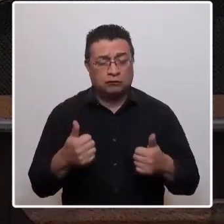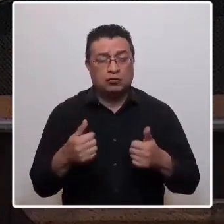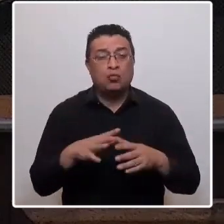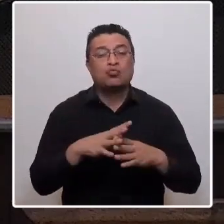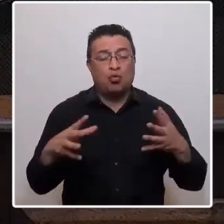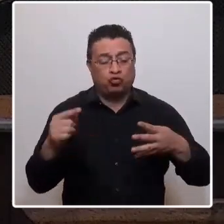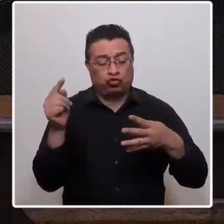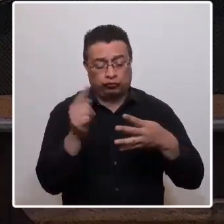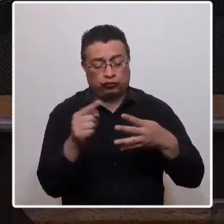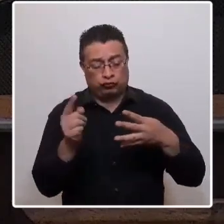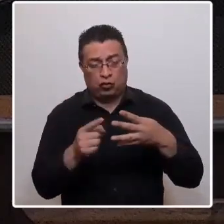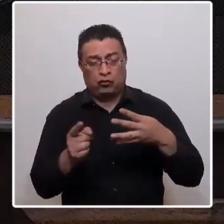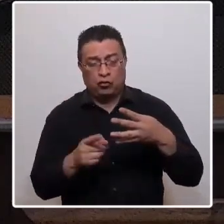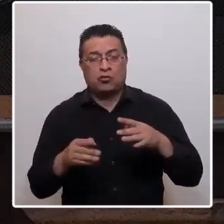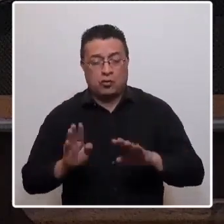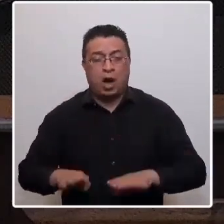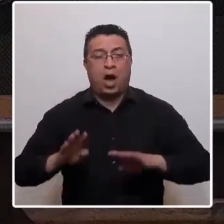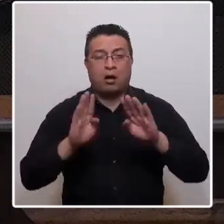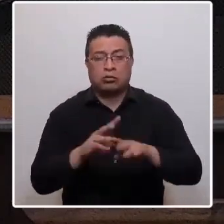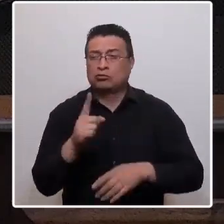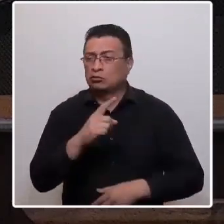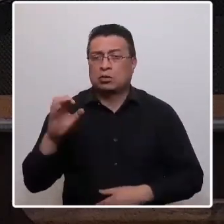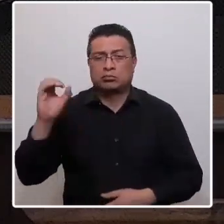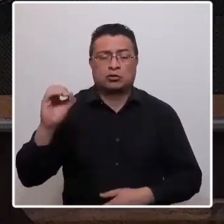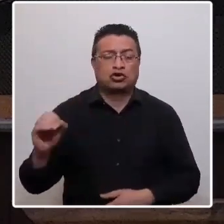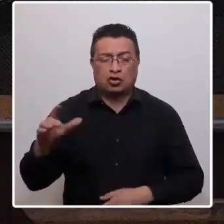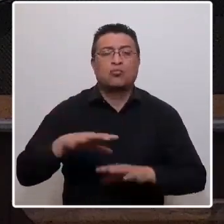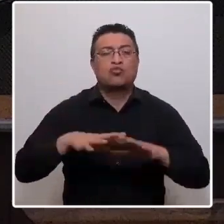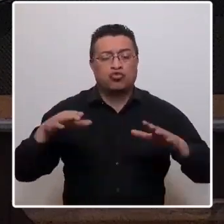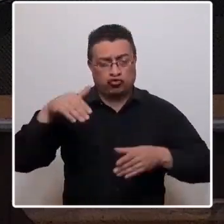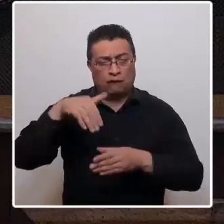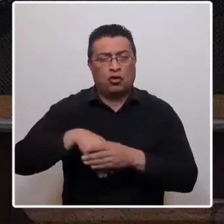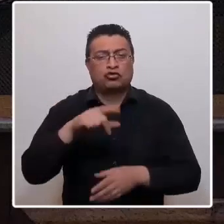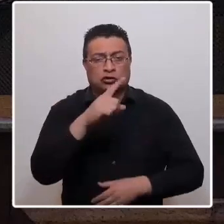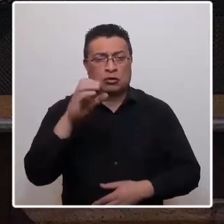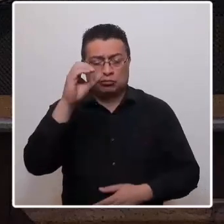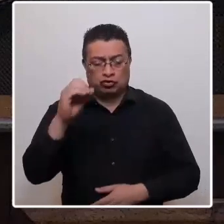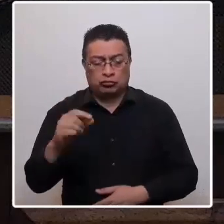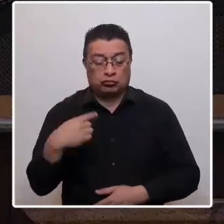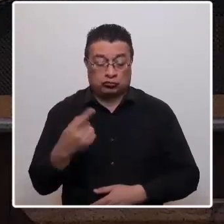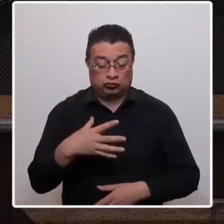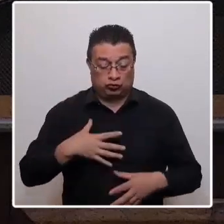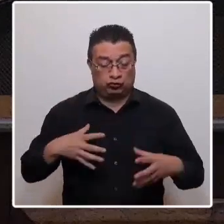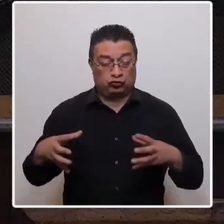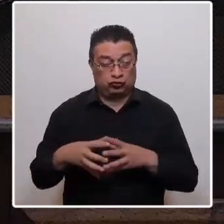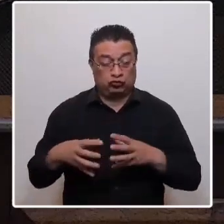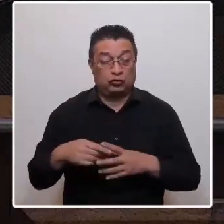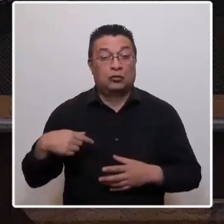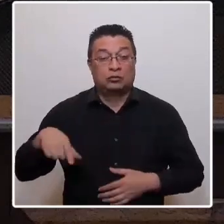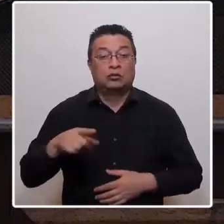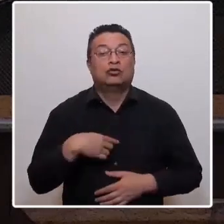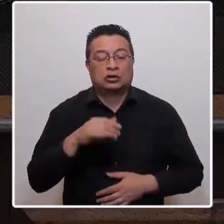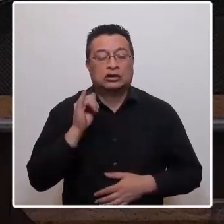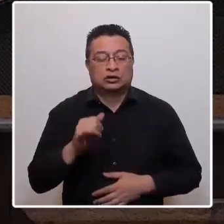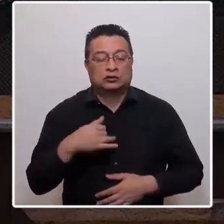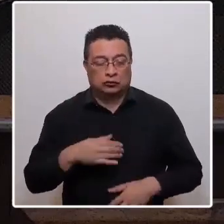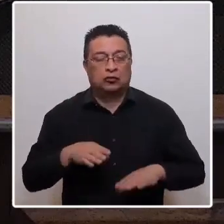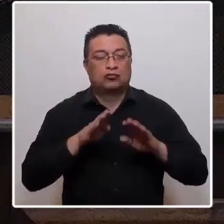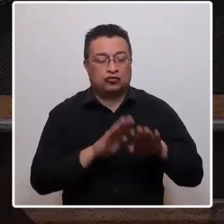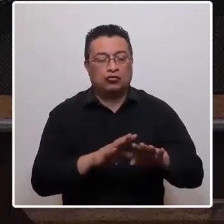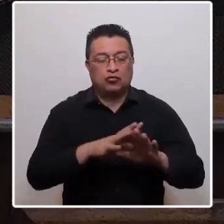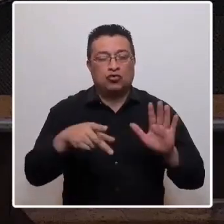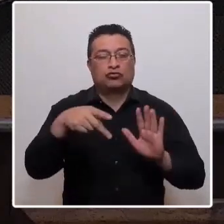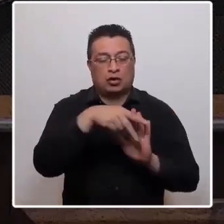pasajes con apoyo transversal, muchas votaciones con apoyo transversal. Nuestro colectivo, de hecho, es de aquellos de los que respaldamos muchas de las